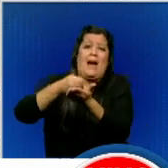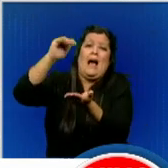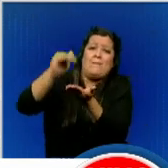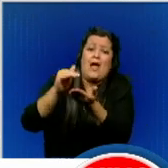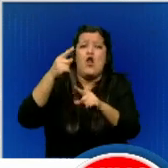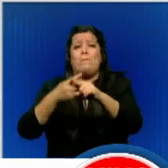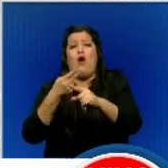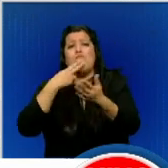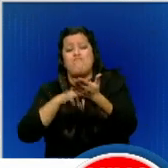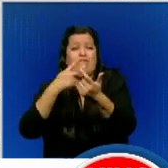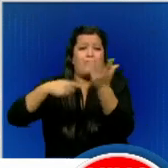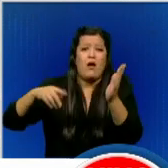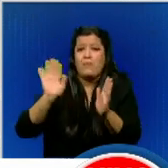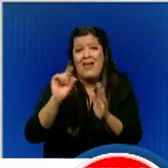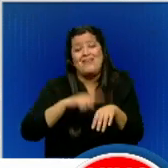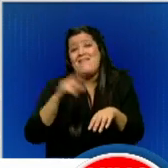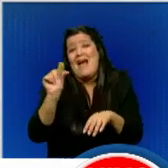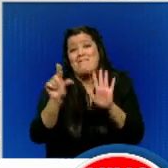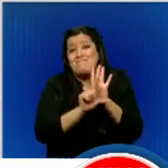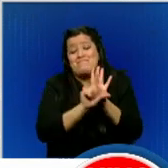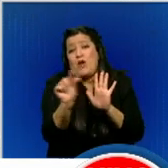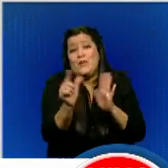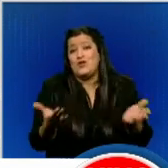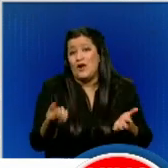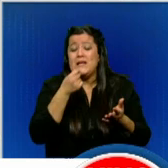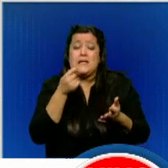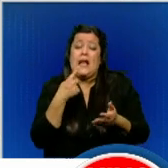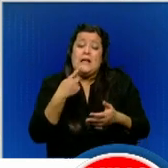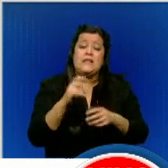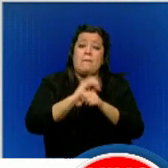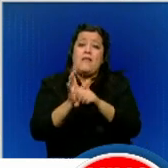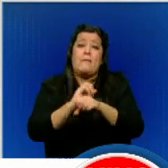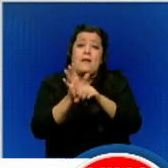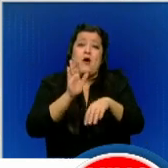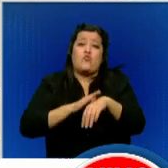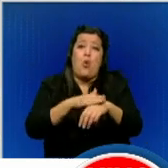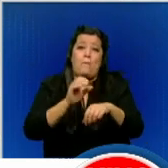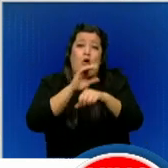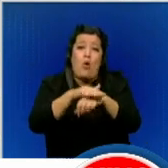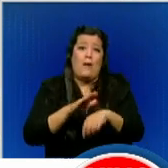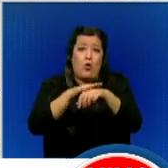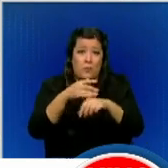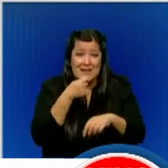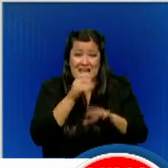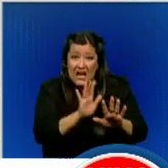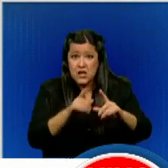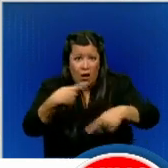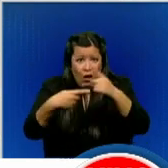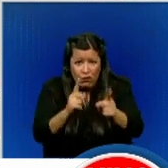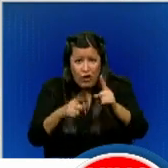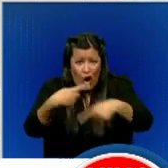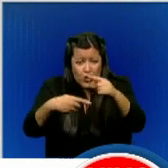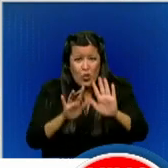lo que sea hagamos la transitoria si la excusa la pandemia o la pandemia va a ser una endemia no exceso